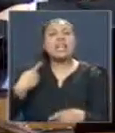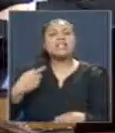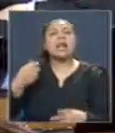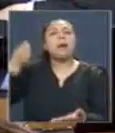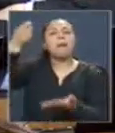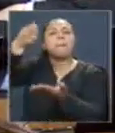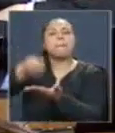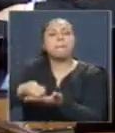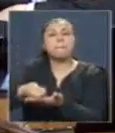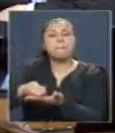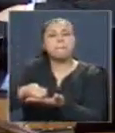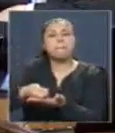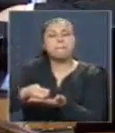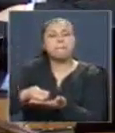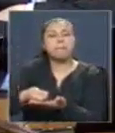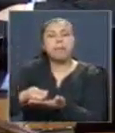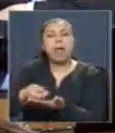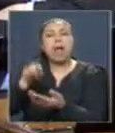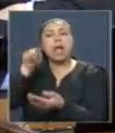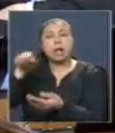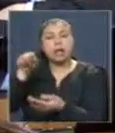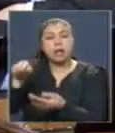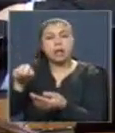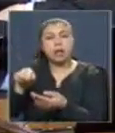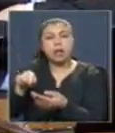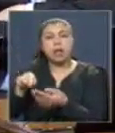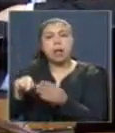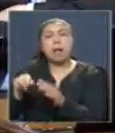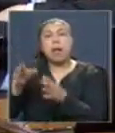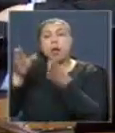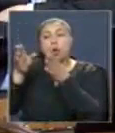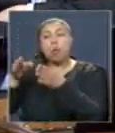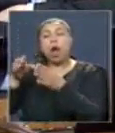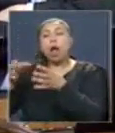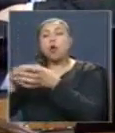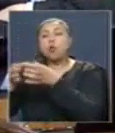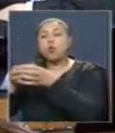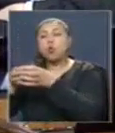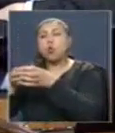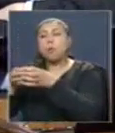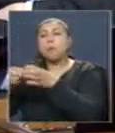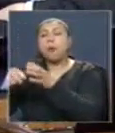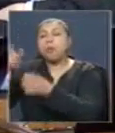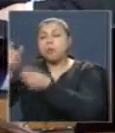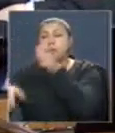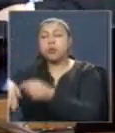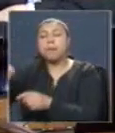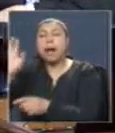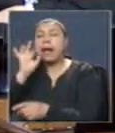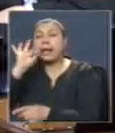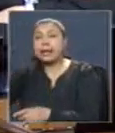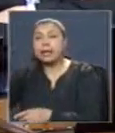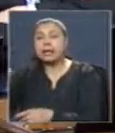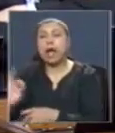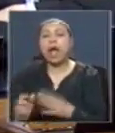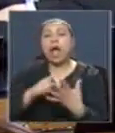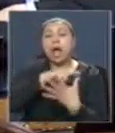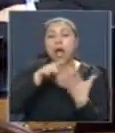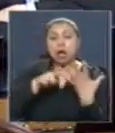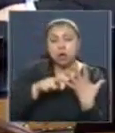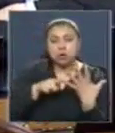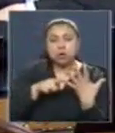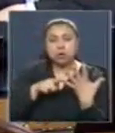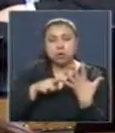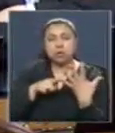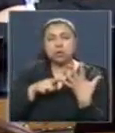compensaciones estuvieran centralizadas en los más ricos, concretamente en los 5 tramos de mayores